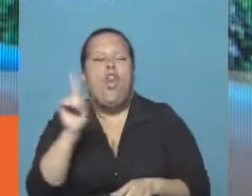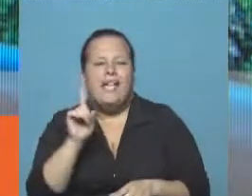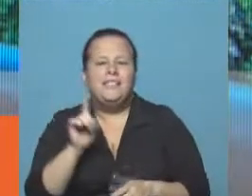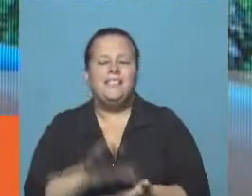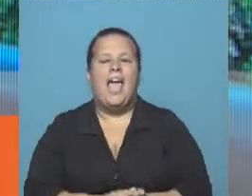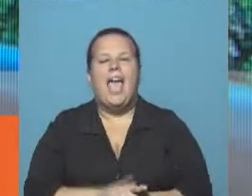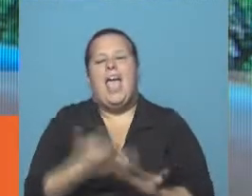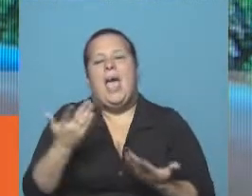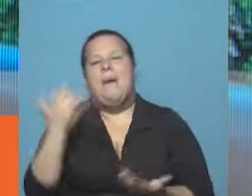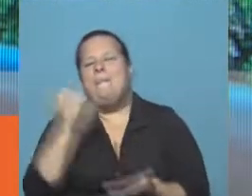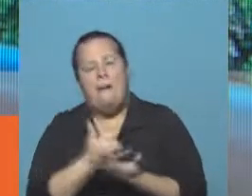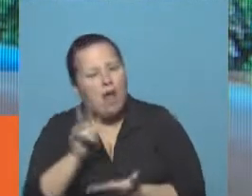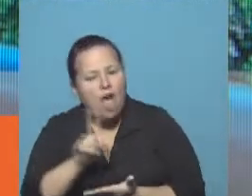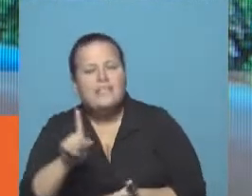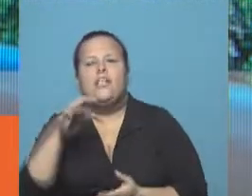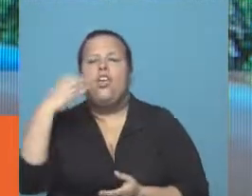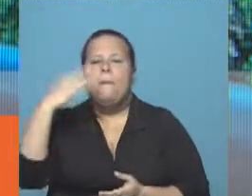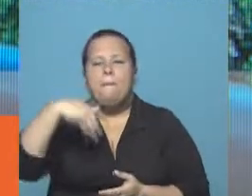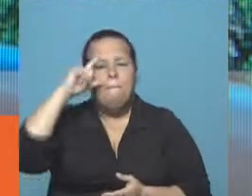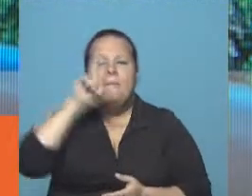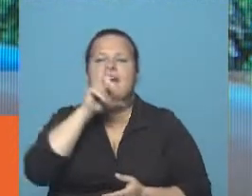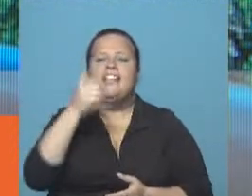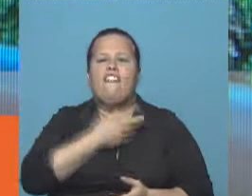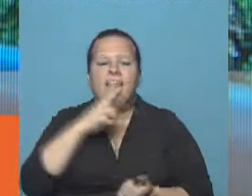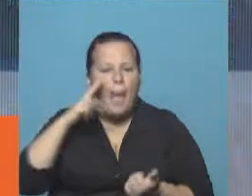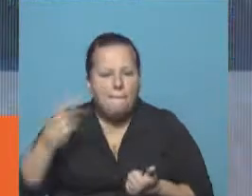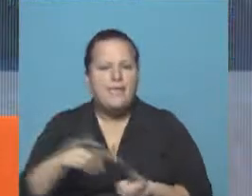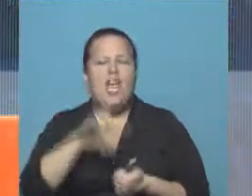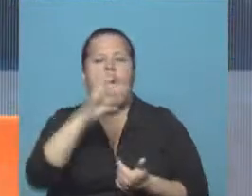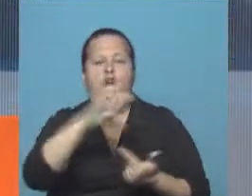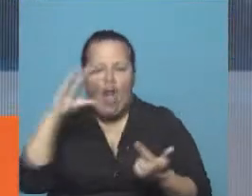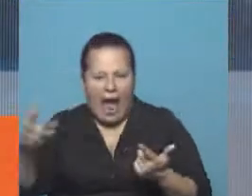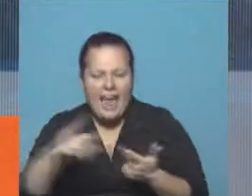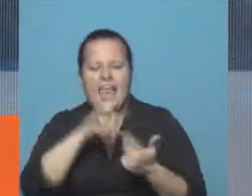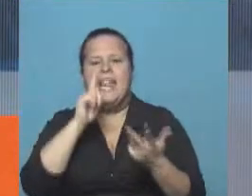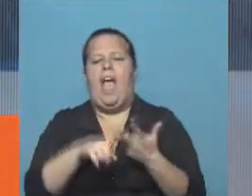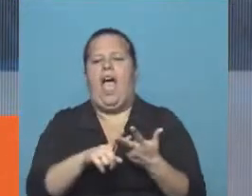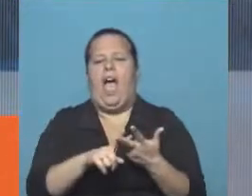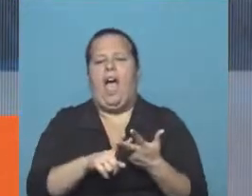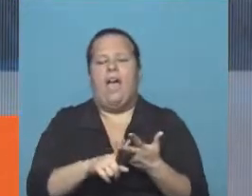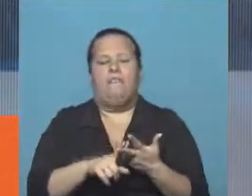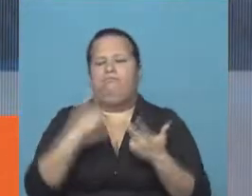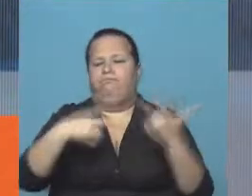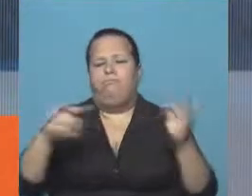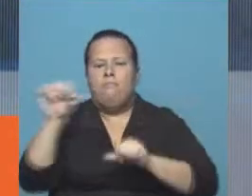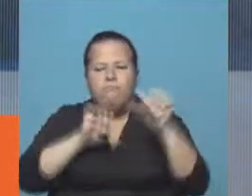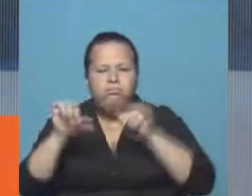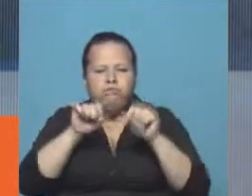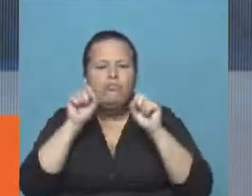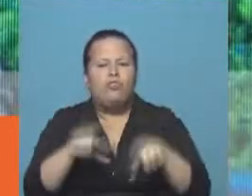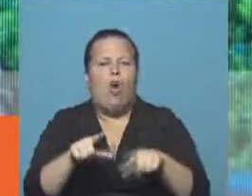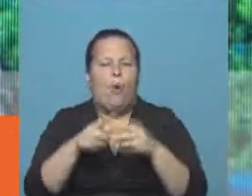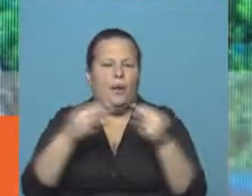hablando de una pavada, estamos hablando de metanfetaminas, estamos hablando de cocaína, estamos hablando de compuestos basados